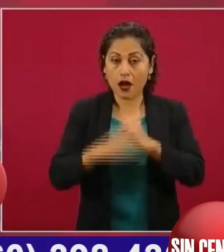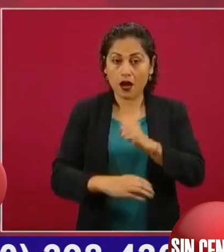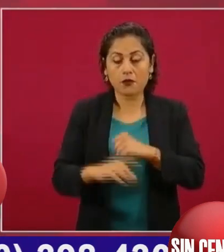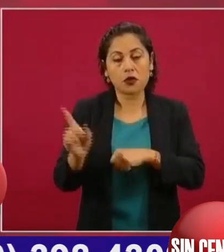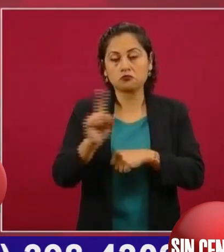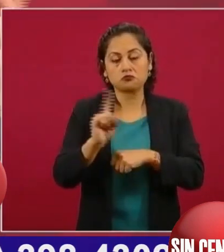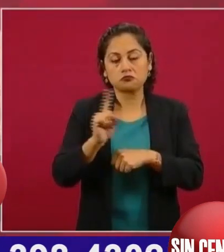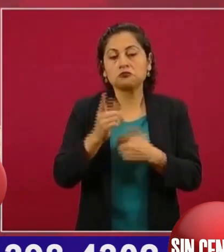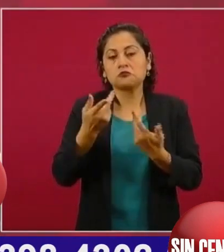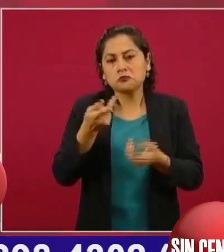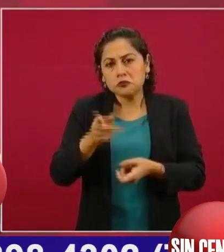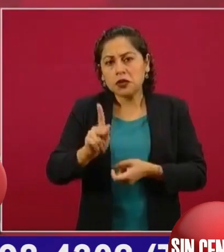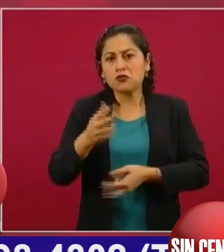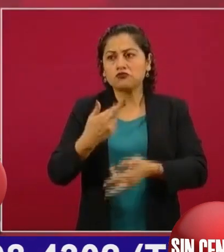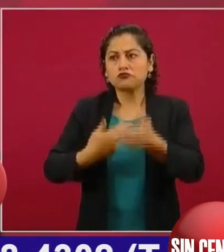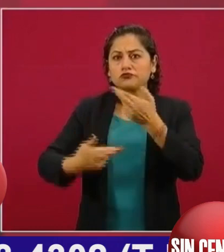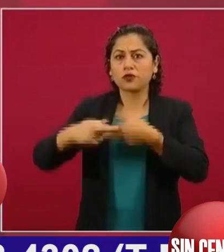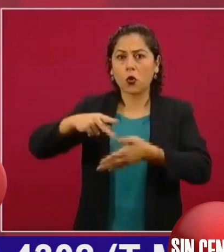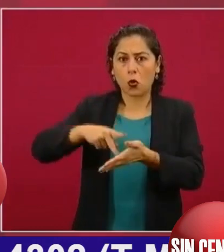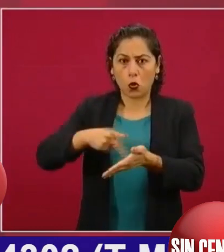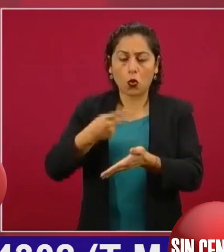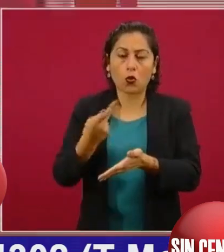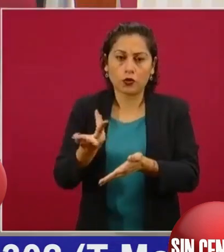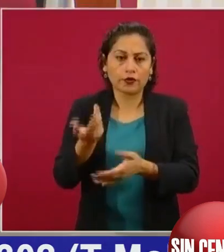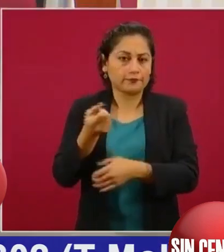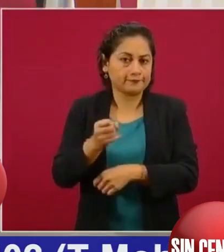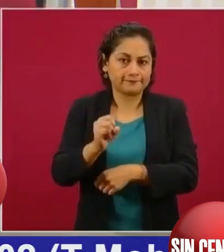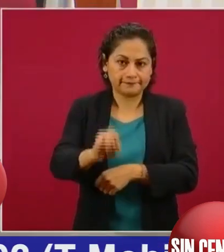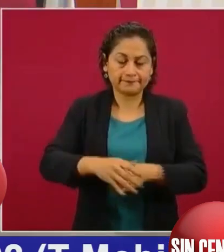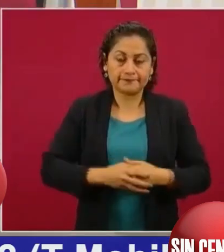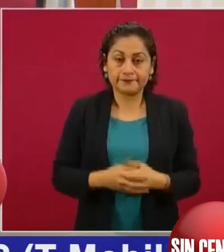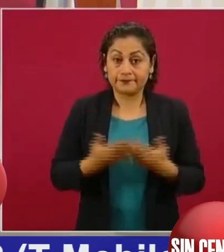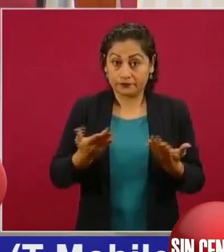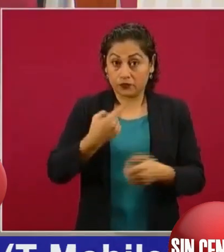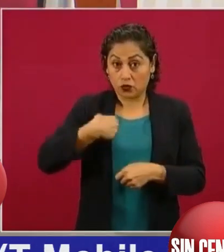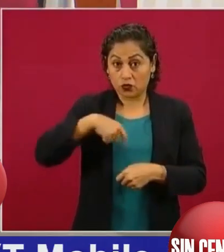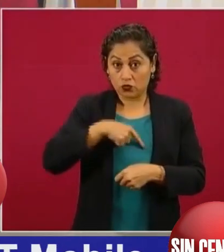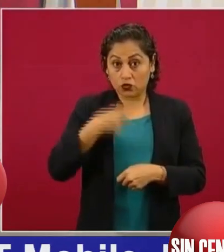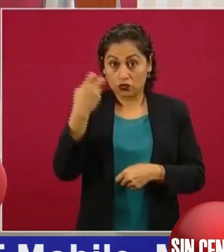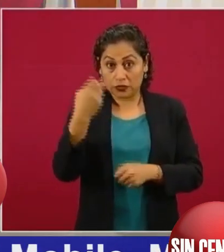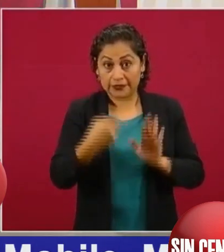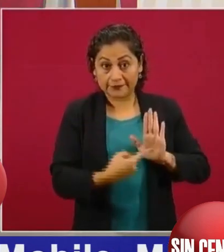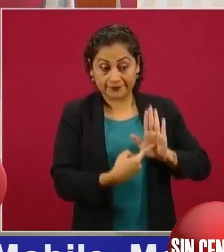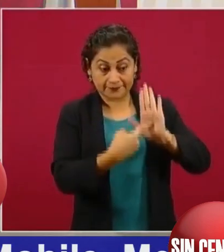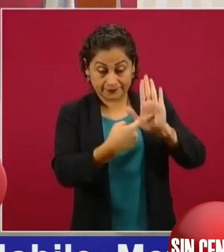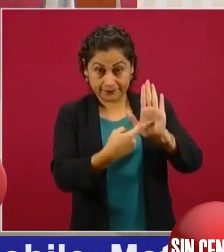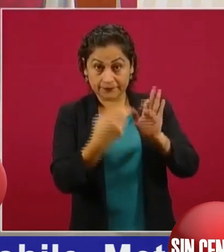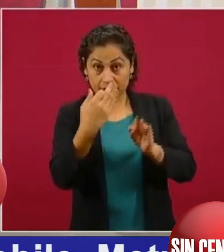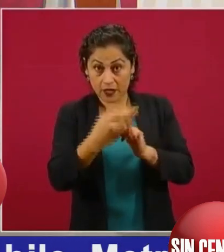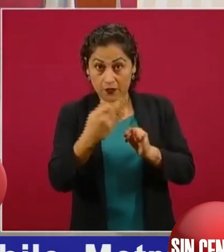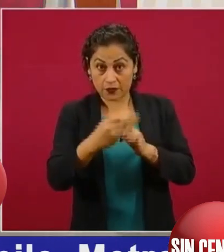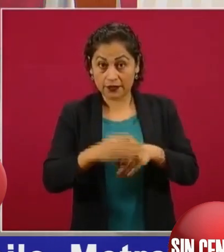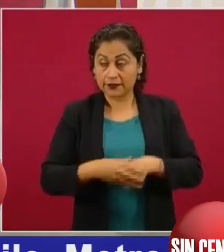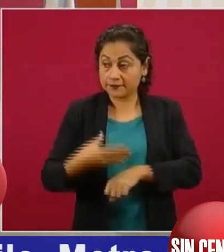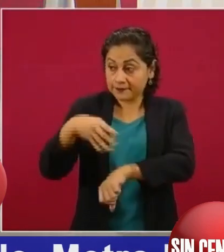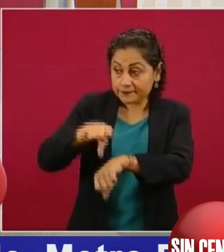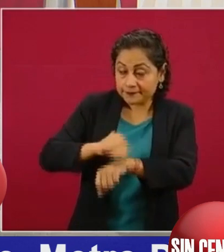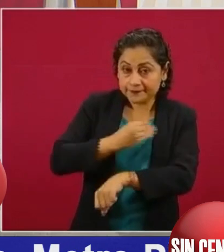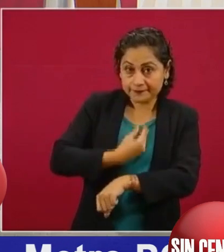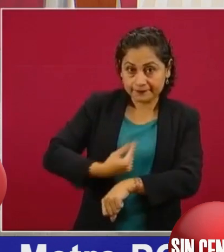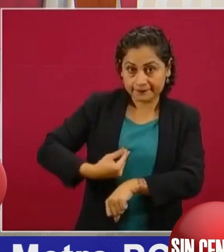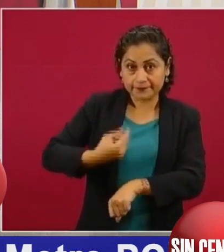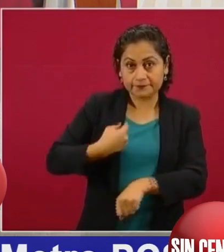cuando hay un cambio en la tendencia. Eso es lo que vamos a comentar y, si me permite el presidente, me paso para allá